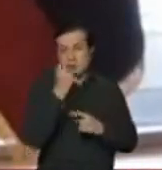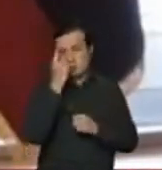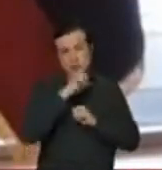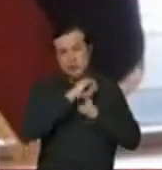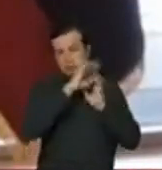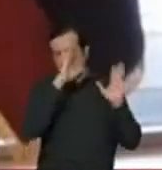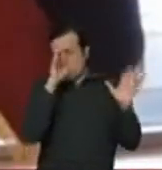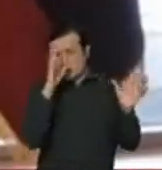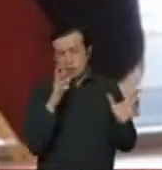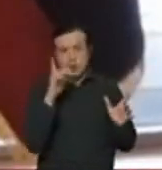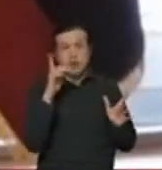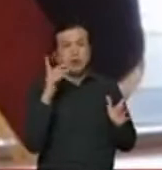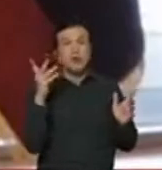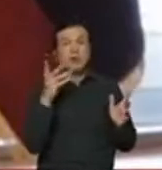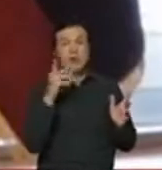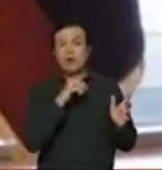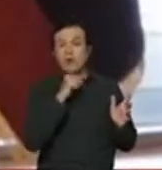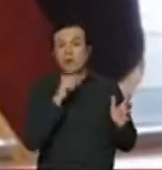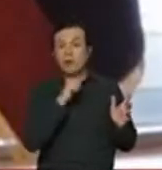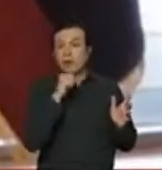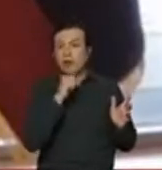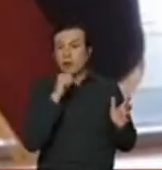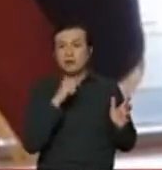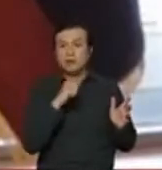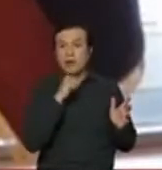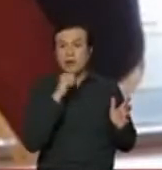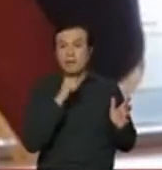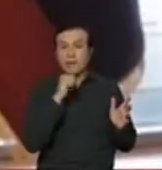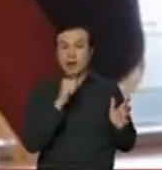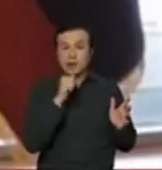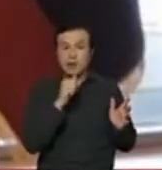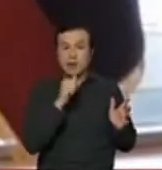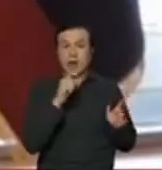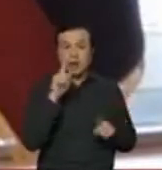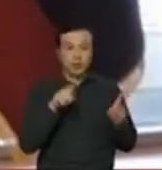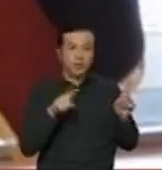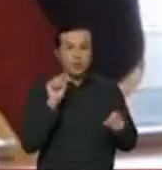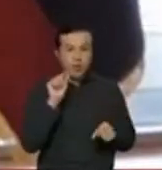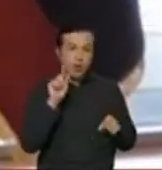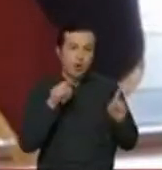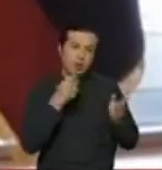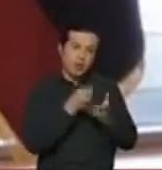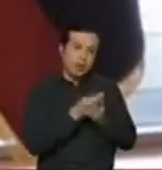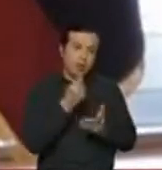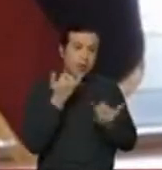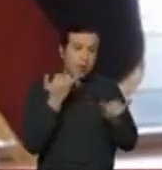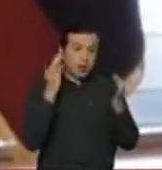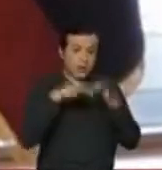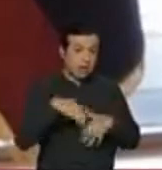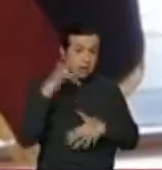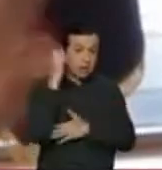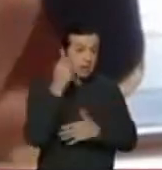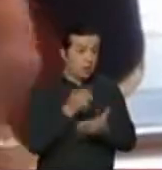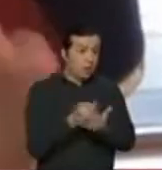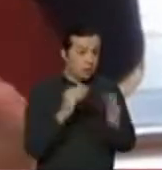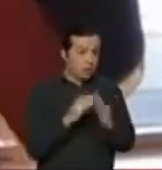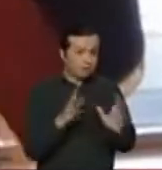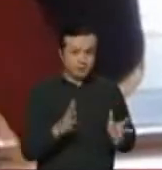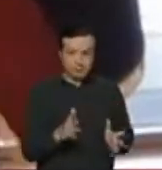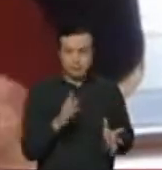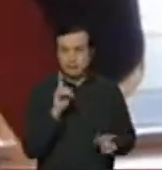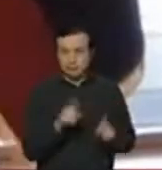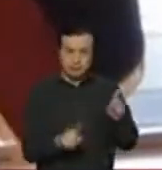natural que haya una merma en la demanda de créditos hipotecarios por la propia crisis. Dentro de los créditos que